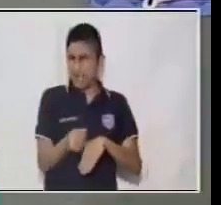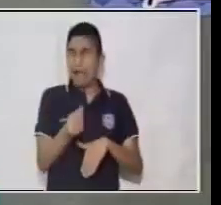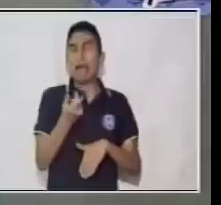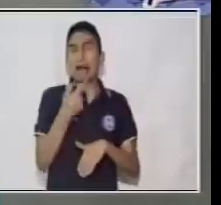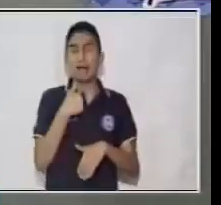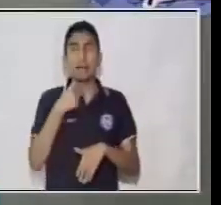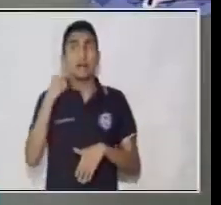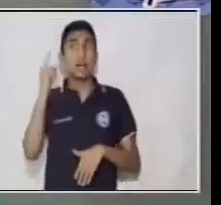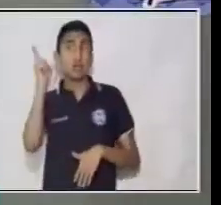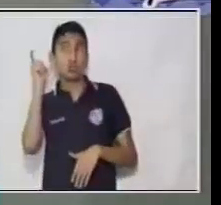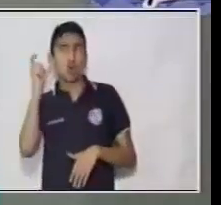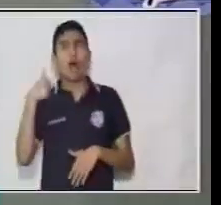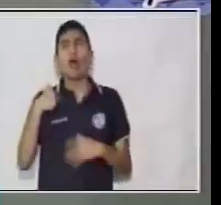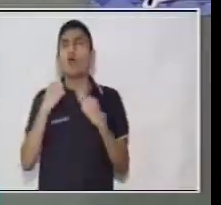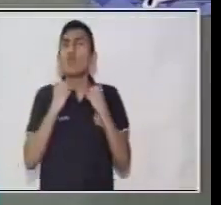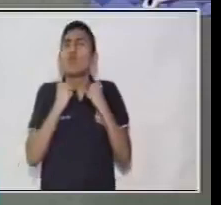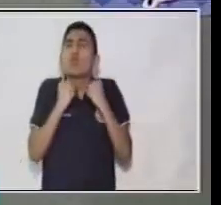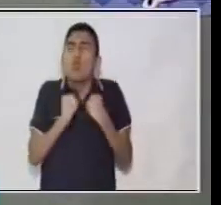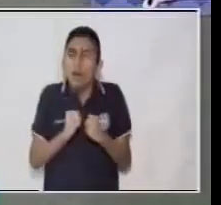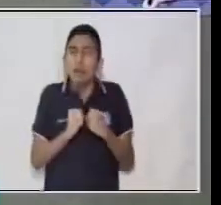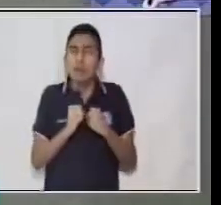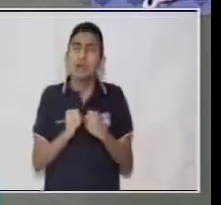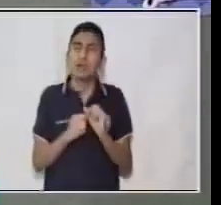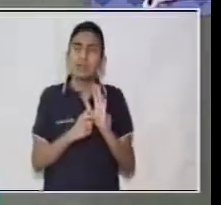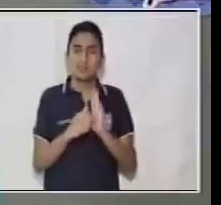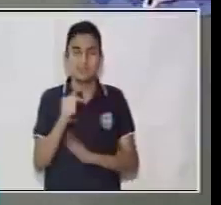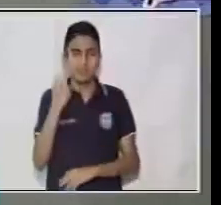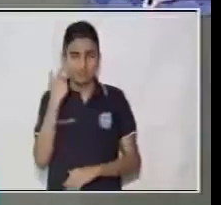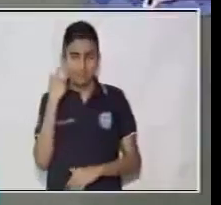fuerte. Vamos con otra.